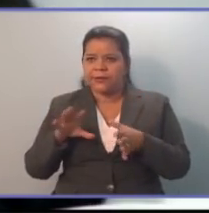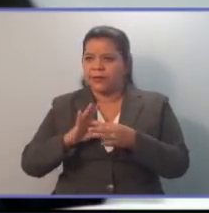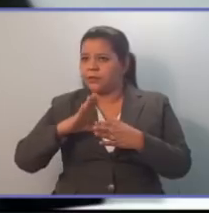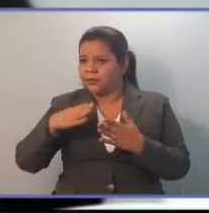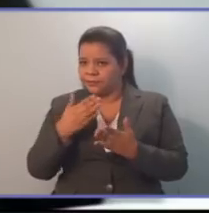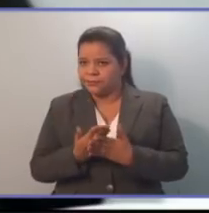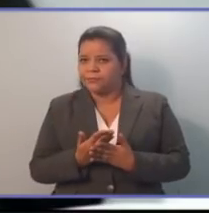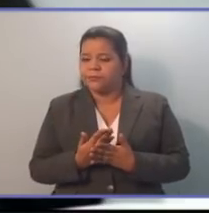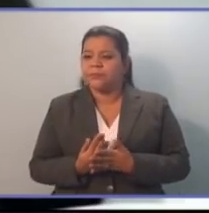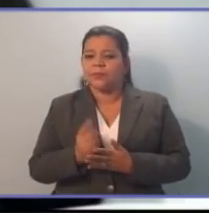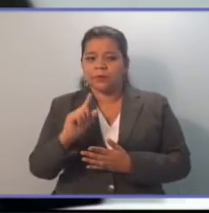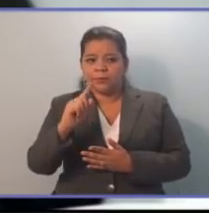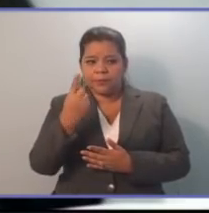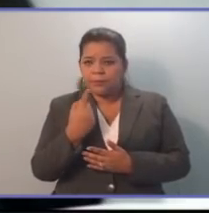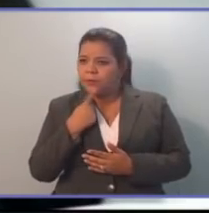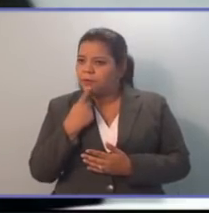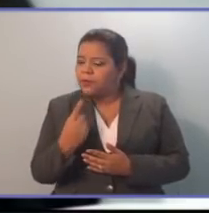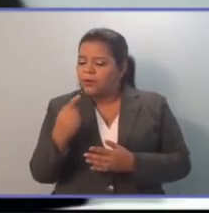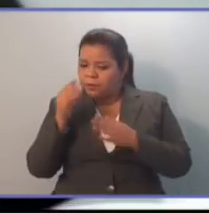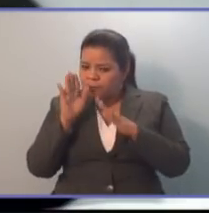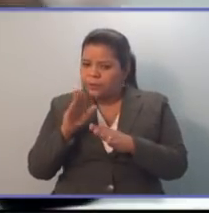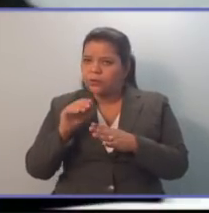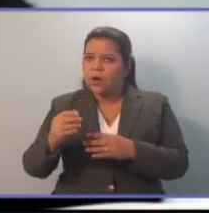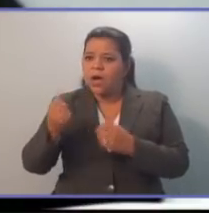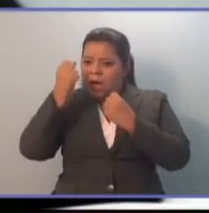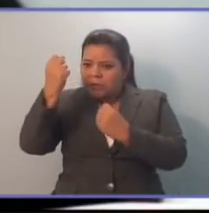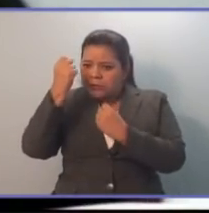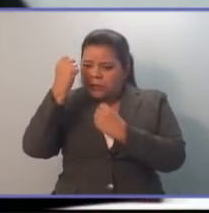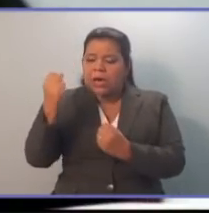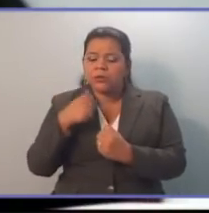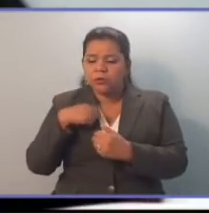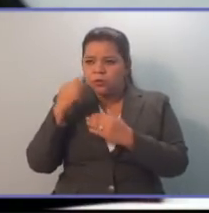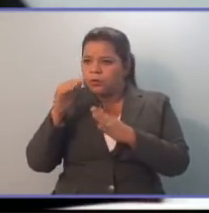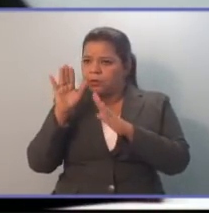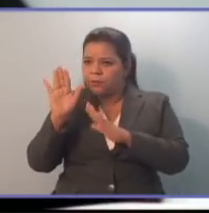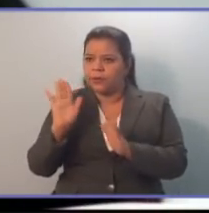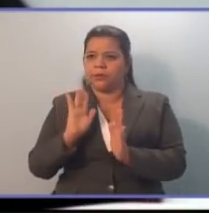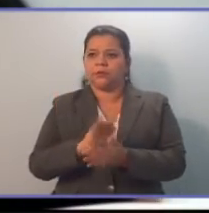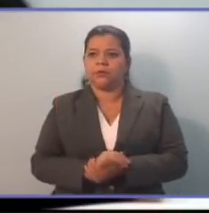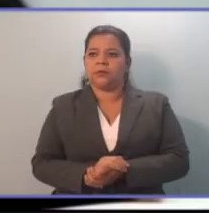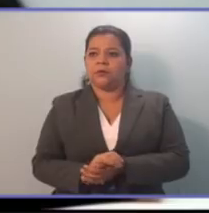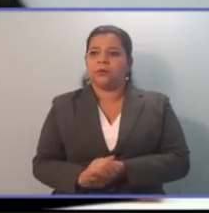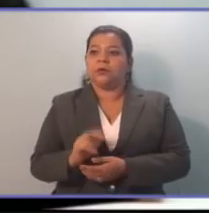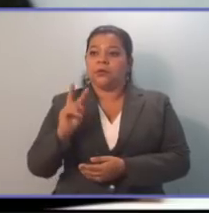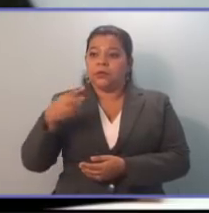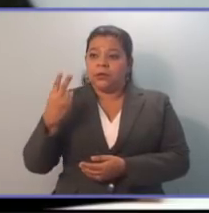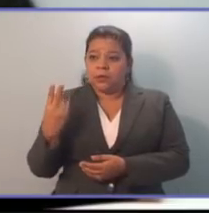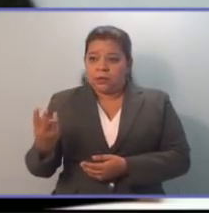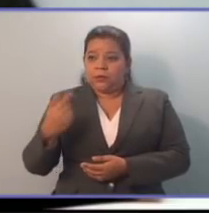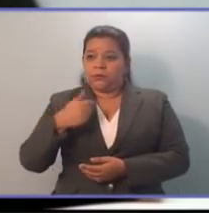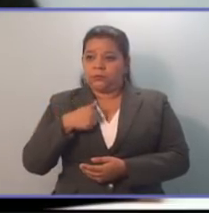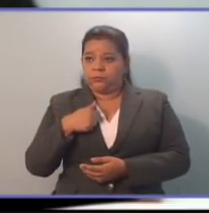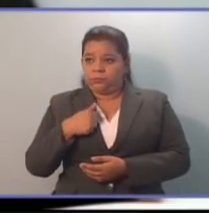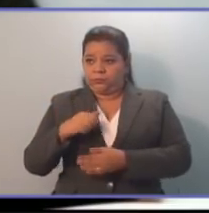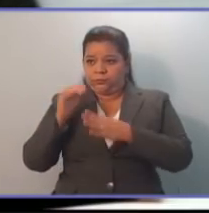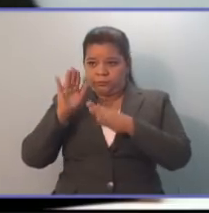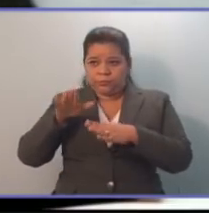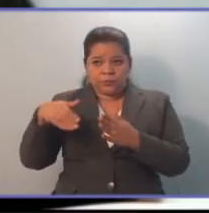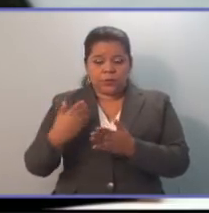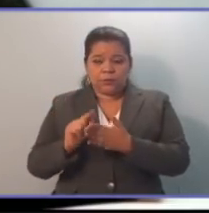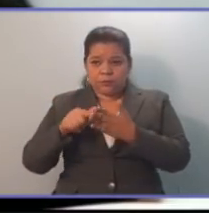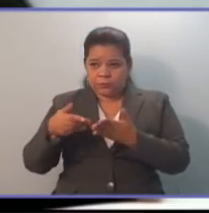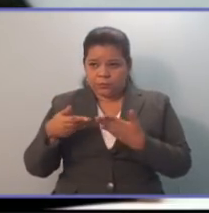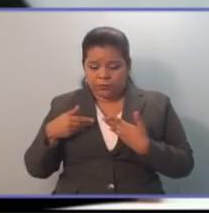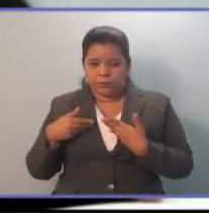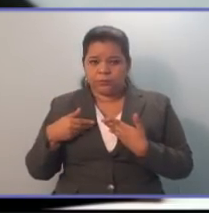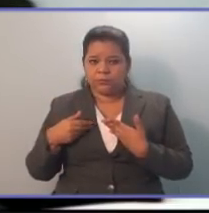primero respeto la institución del sindicato como tal, la respeto. Segundo, respeto todos los derechos que se